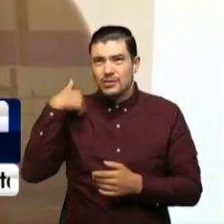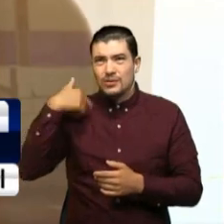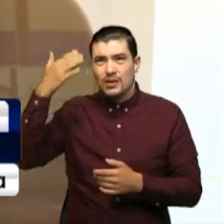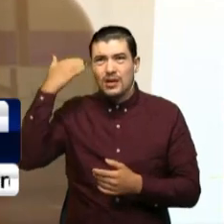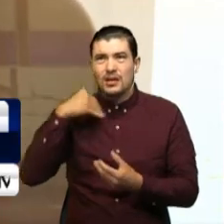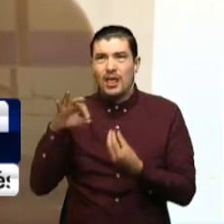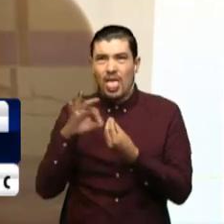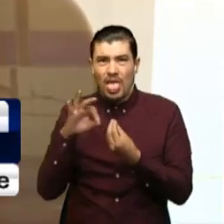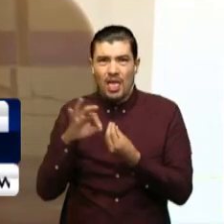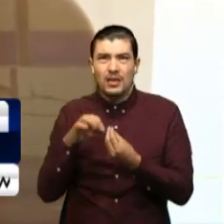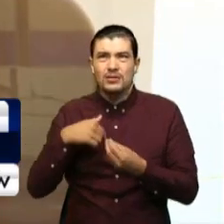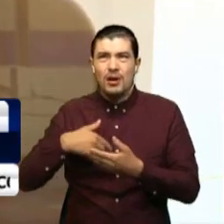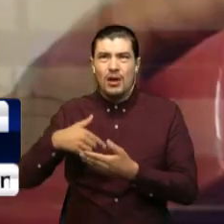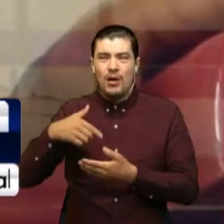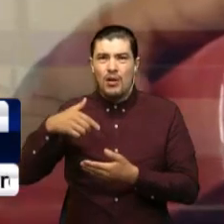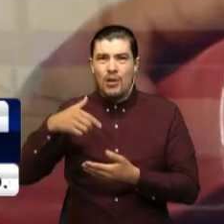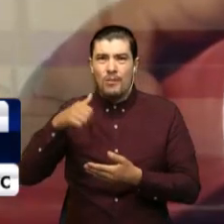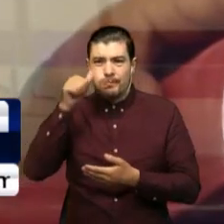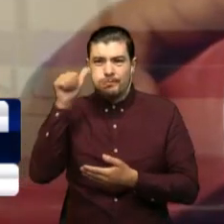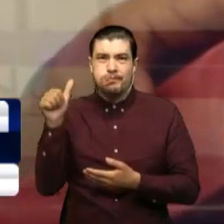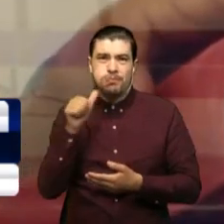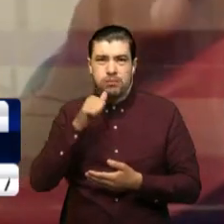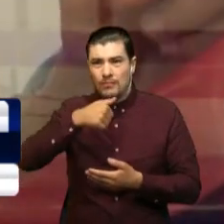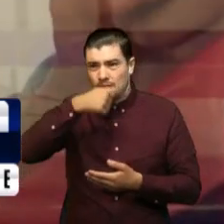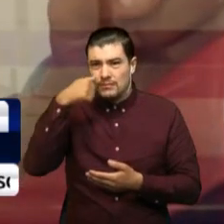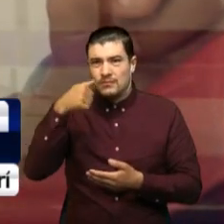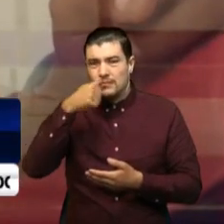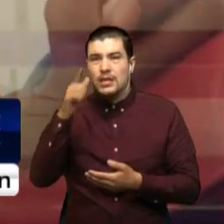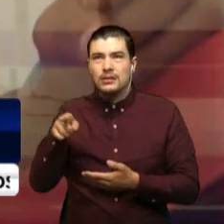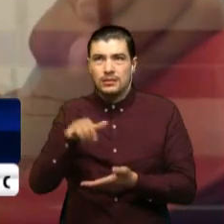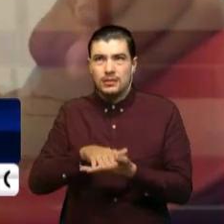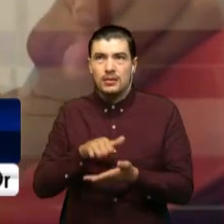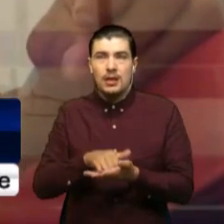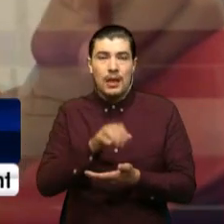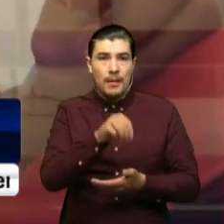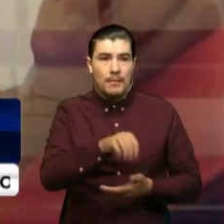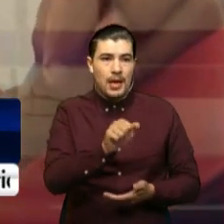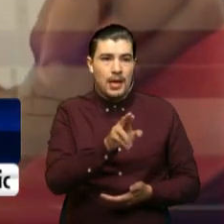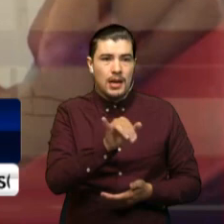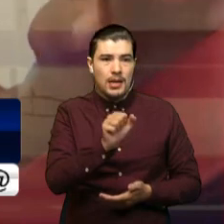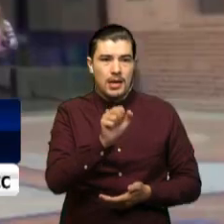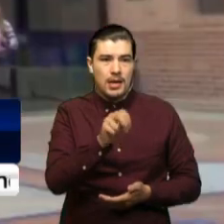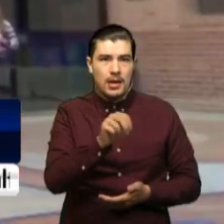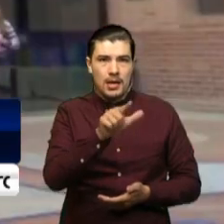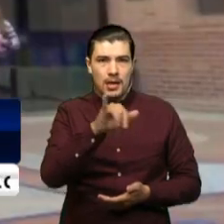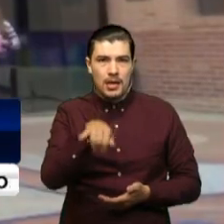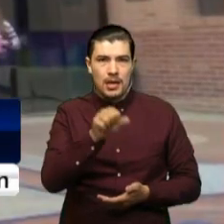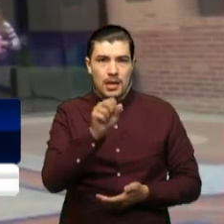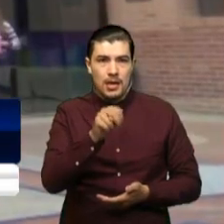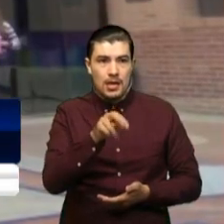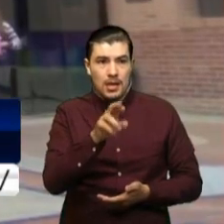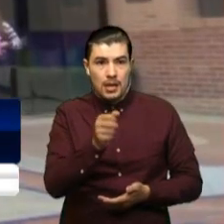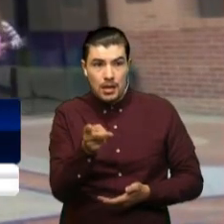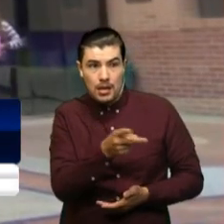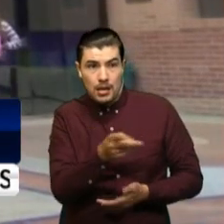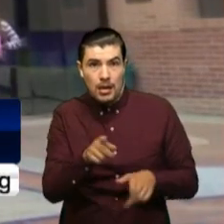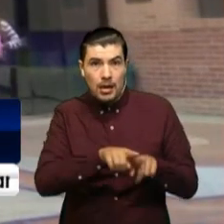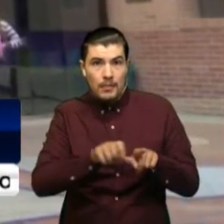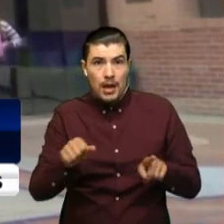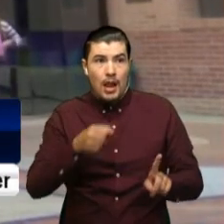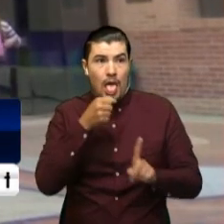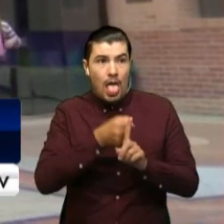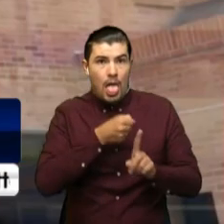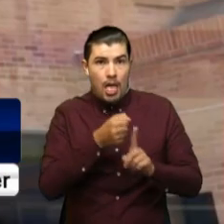yo consumía perico maríalejandra seguro que ni ella ni su hermana tenían intenciones de